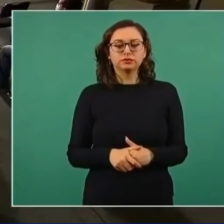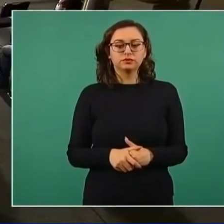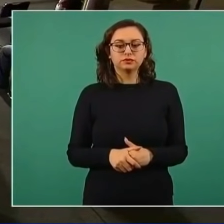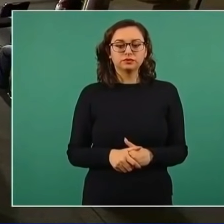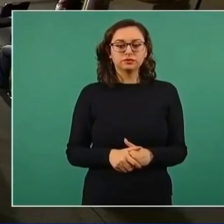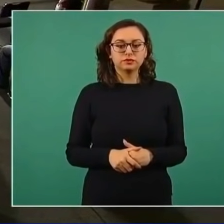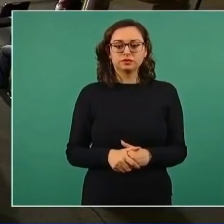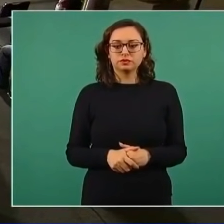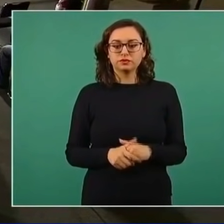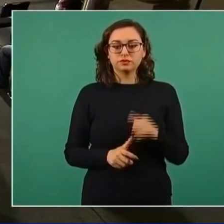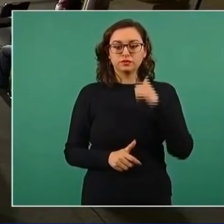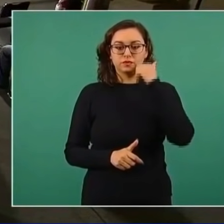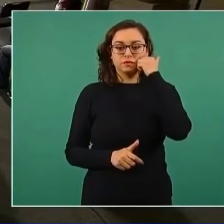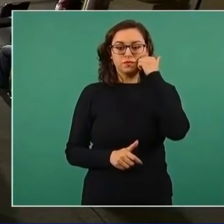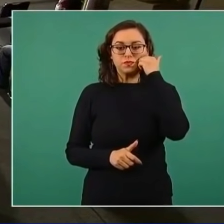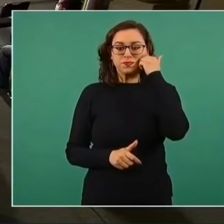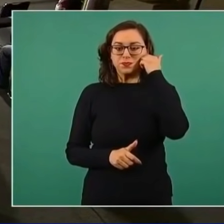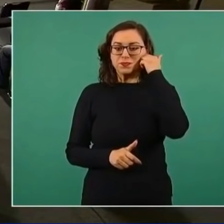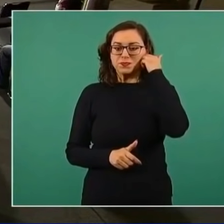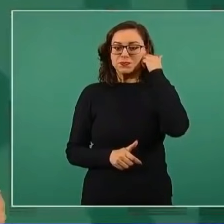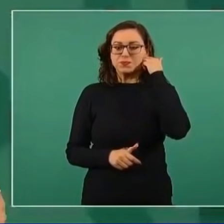presidente?